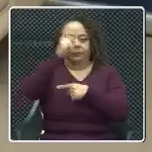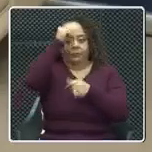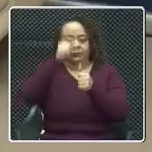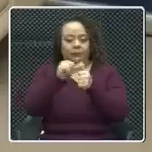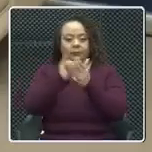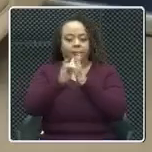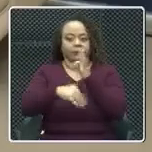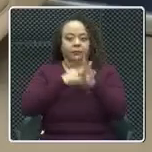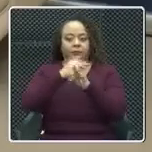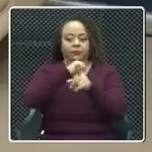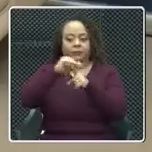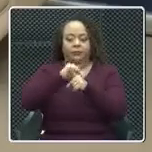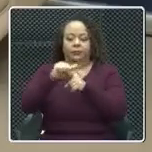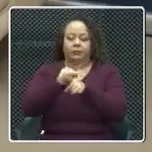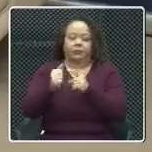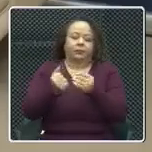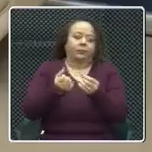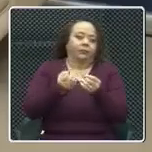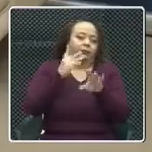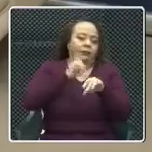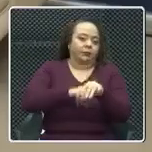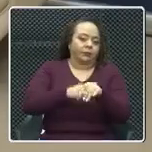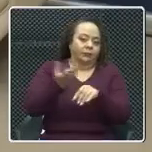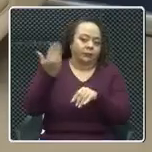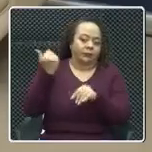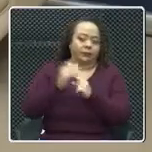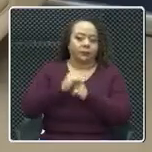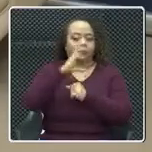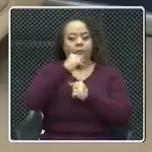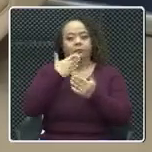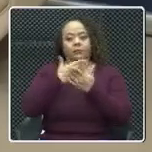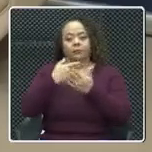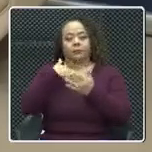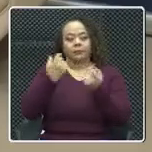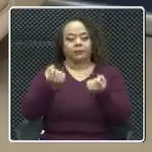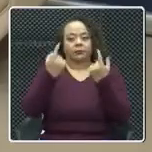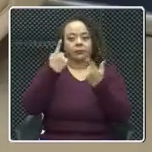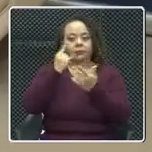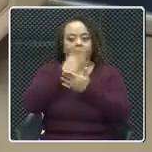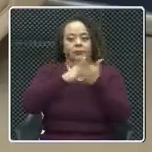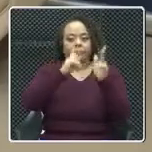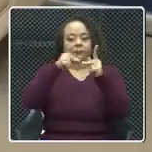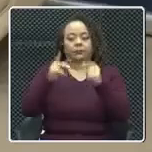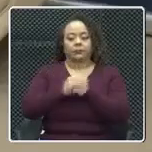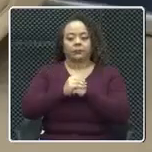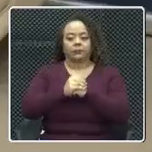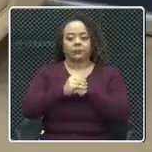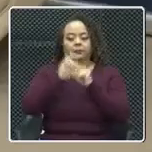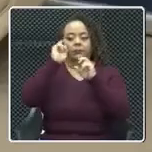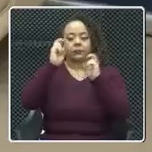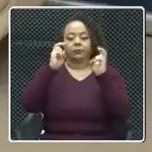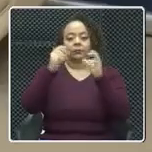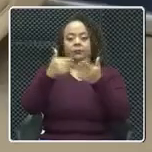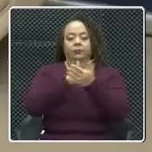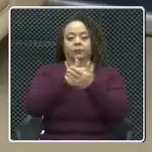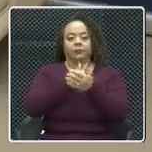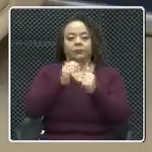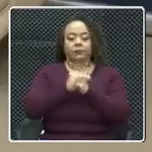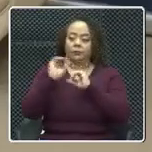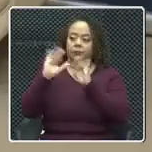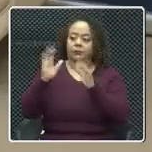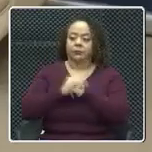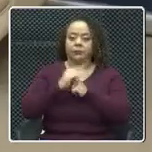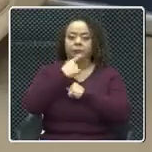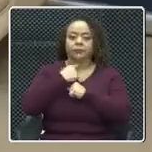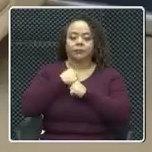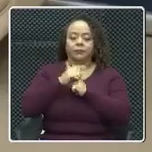capacitaciones se daban también desde hace, desde hace algún tiempo, pero bueno, uno comprende que para mucha gente sea un tema novedoso. Claro, claro que sí.